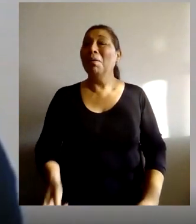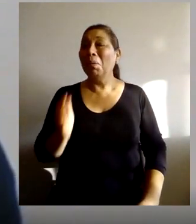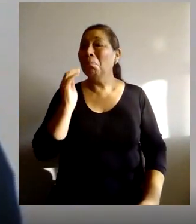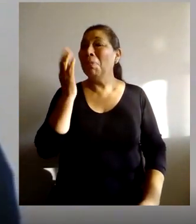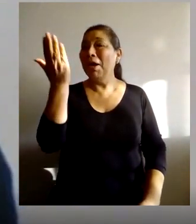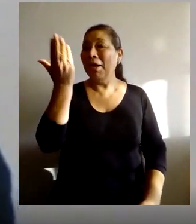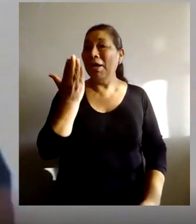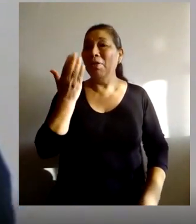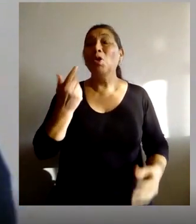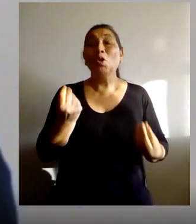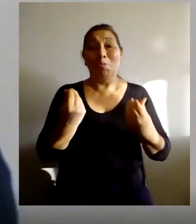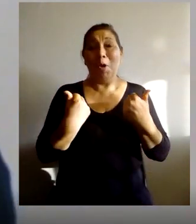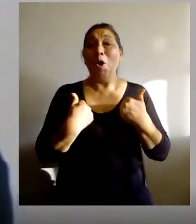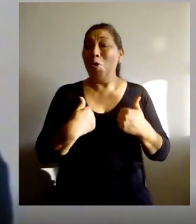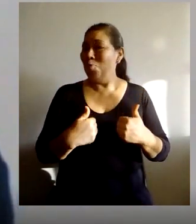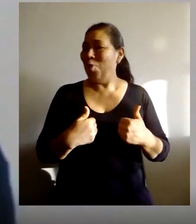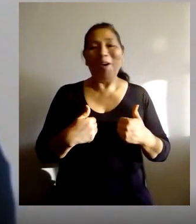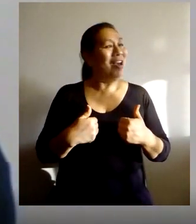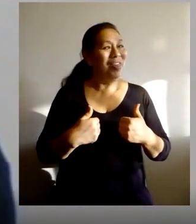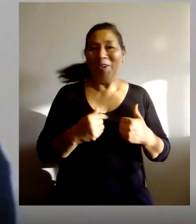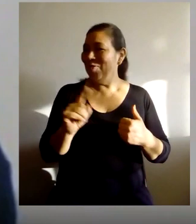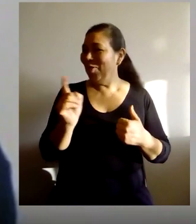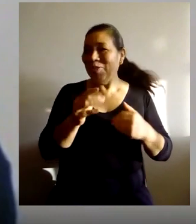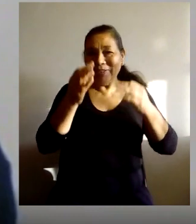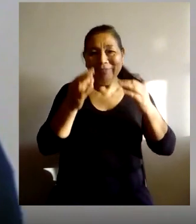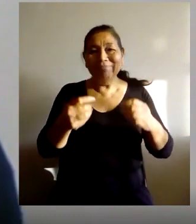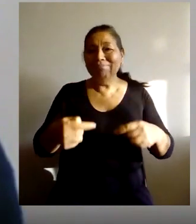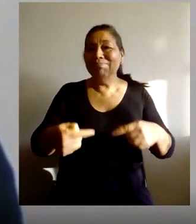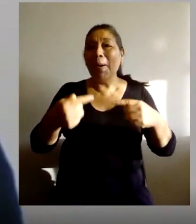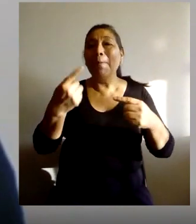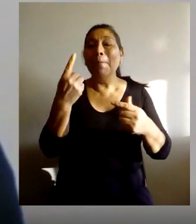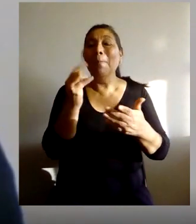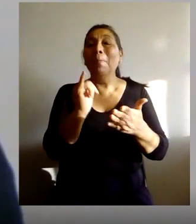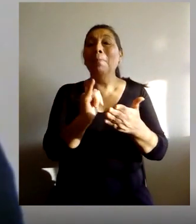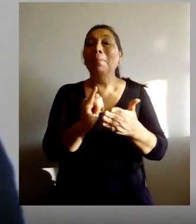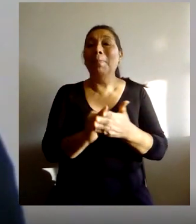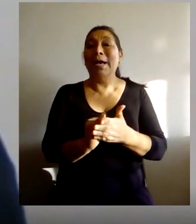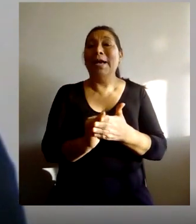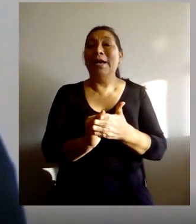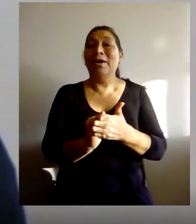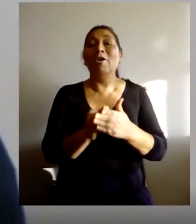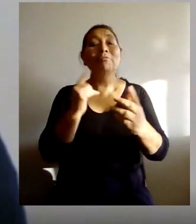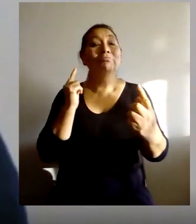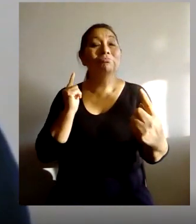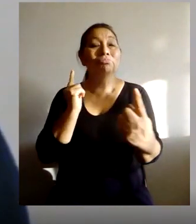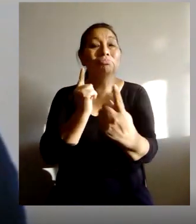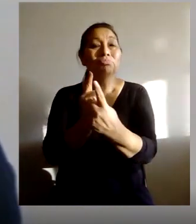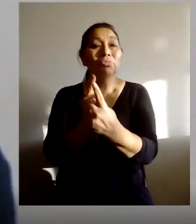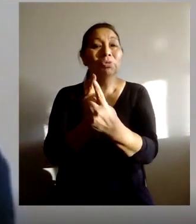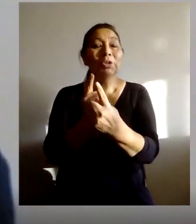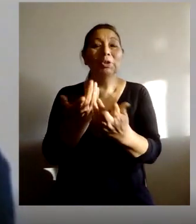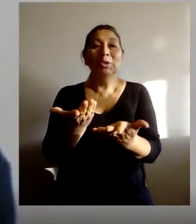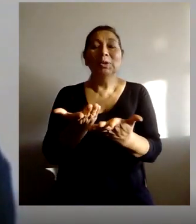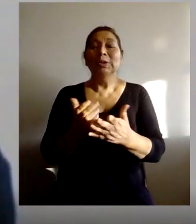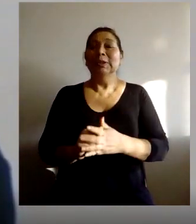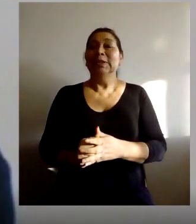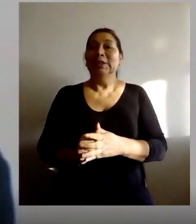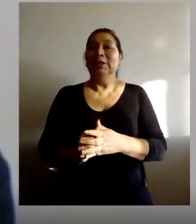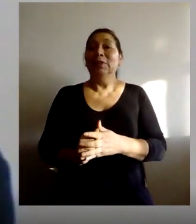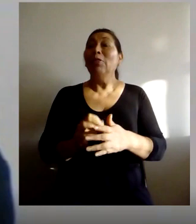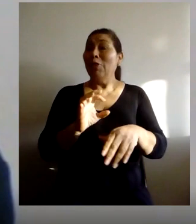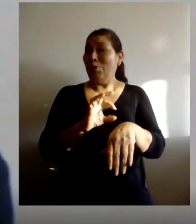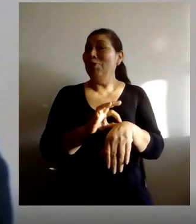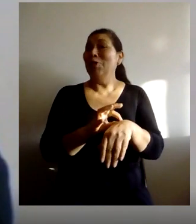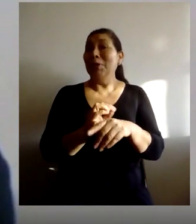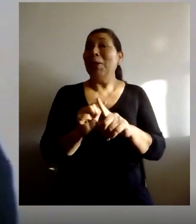como empresa demandada, como abogados, no tenemos la competencia para confrontar la opinión de